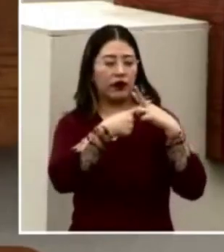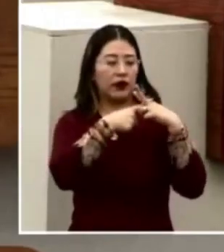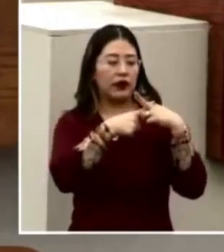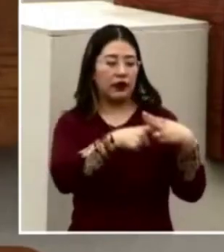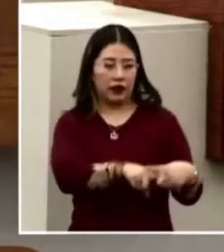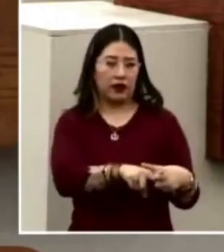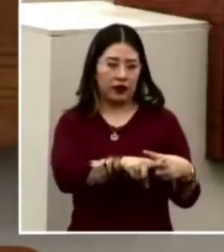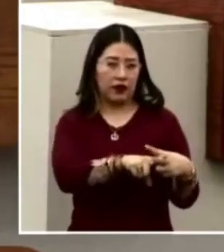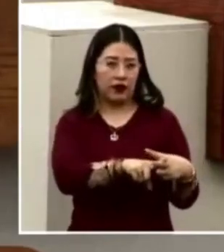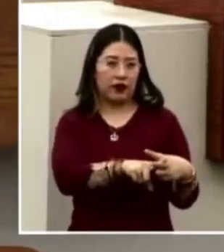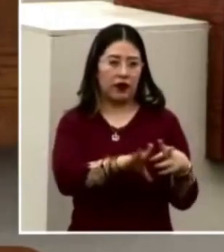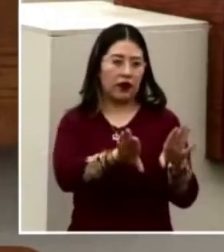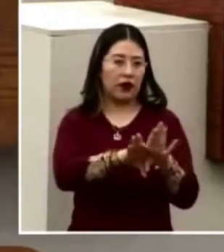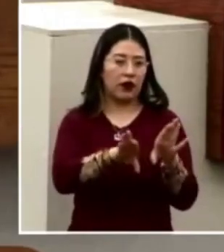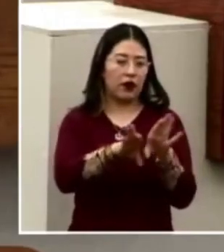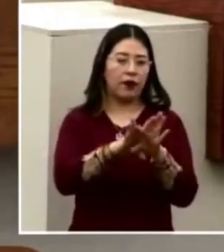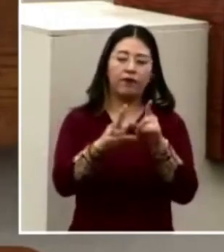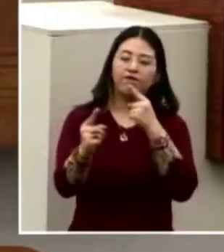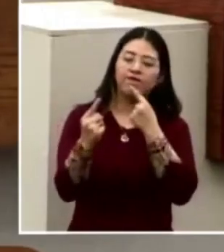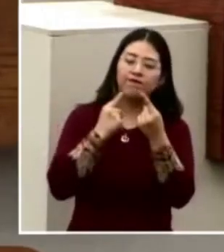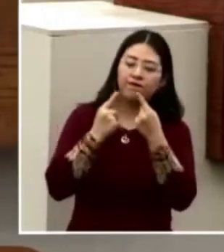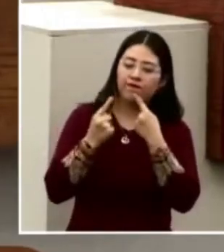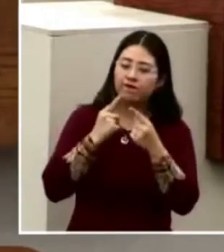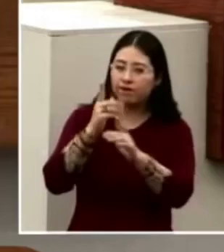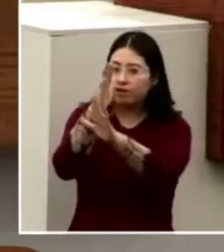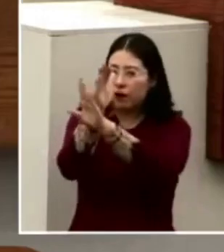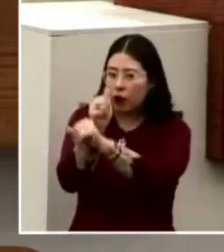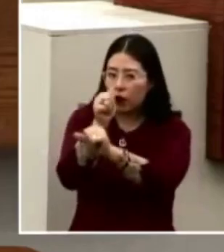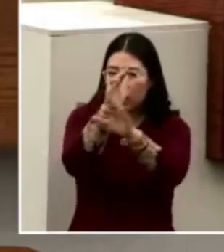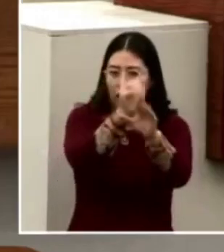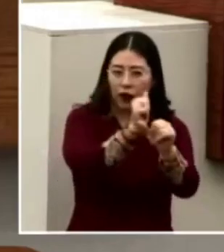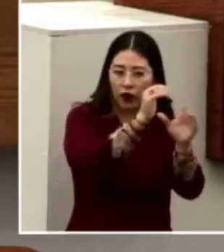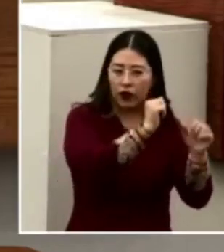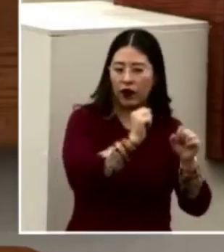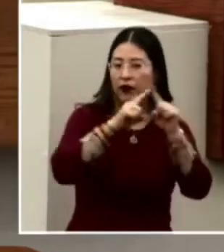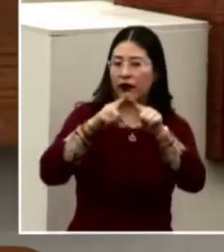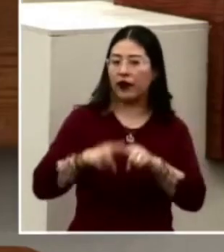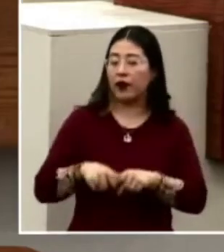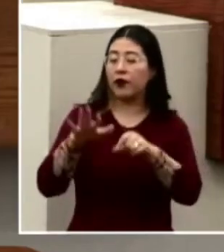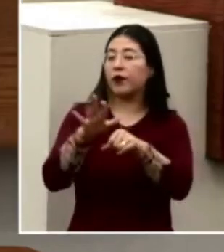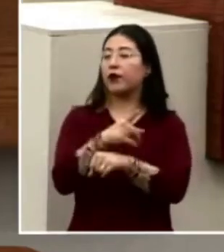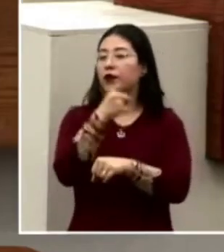de cero a construir consensos, porque tampoco